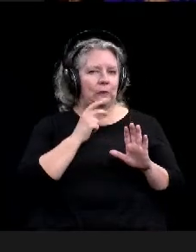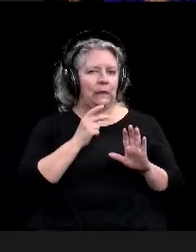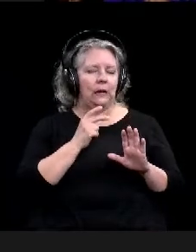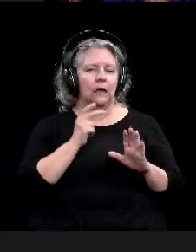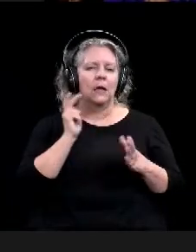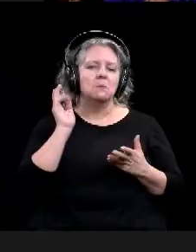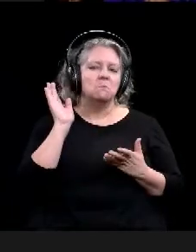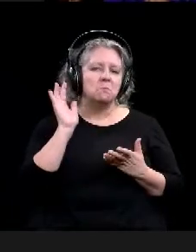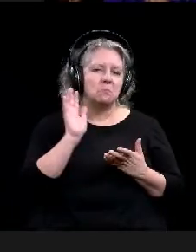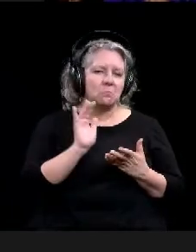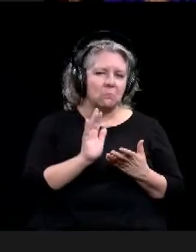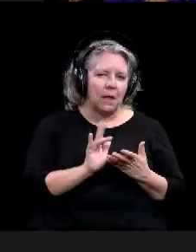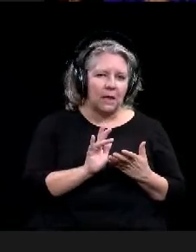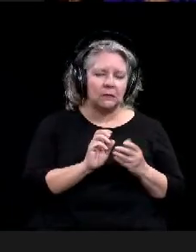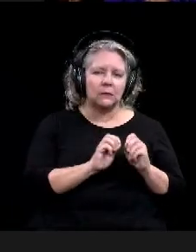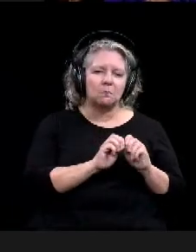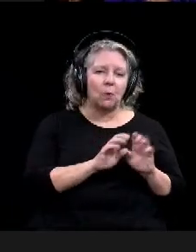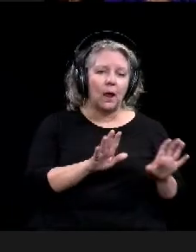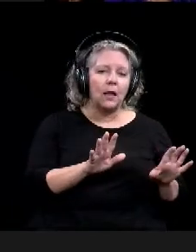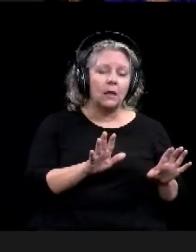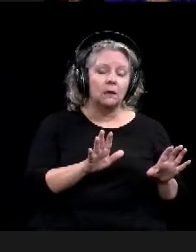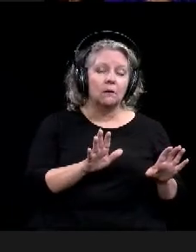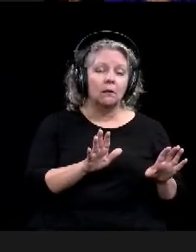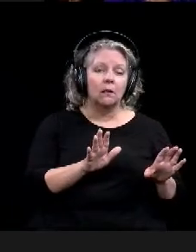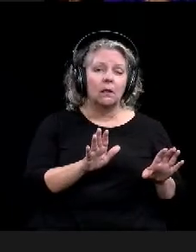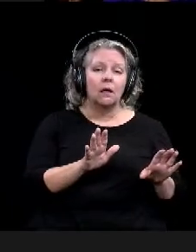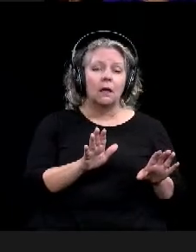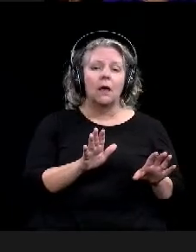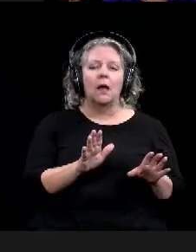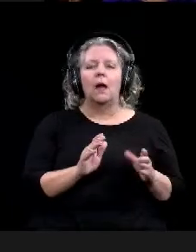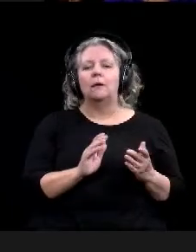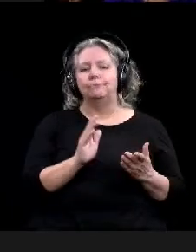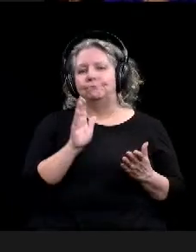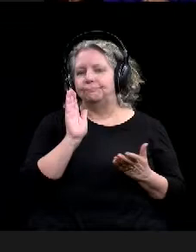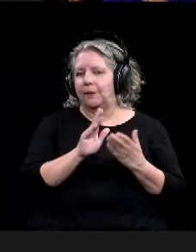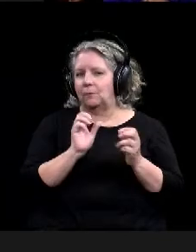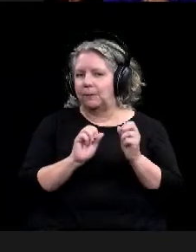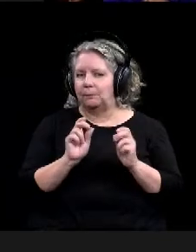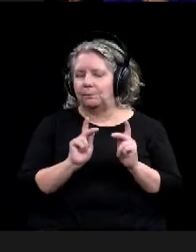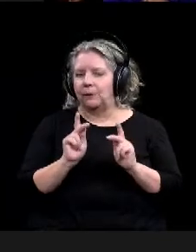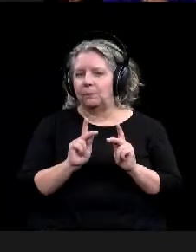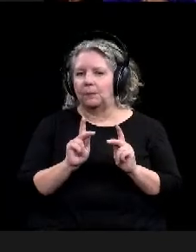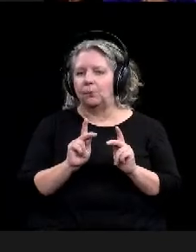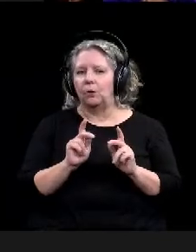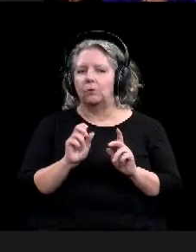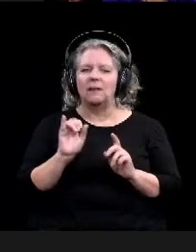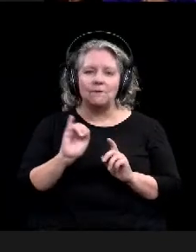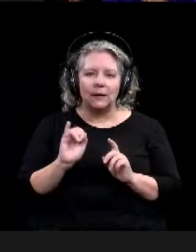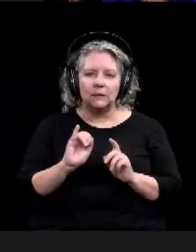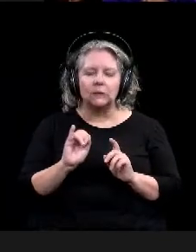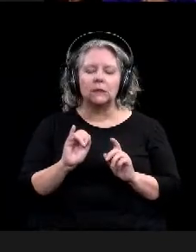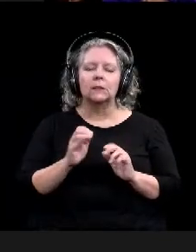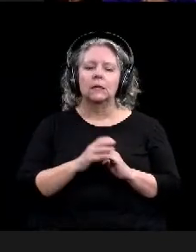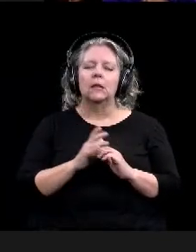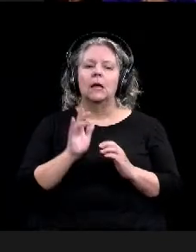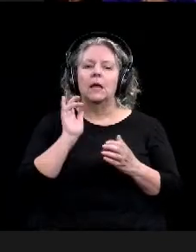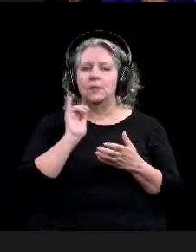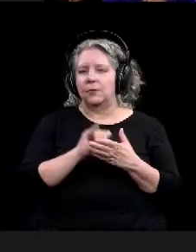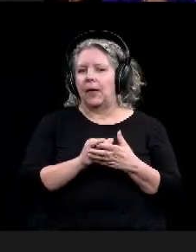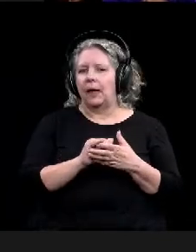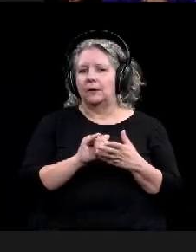personas están afectadas por este virus y entonces eso significa que hay menos que